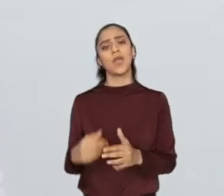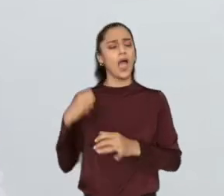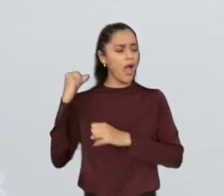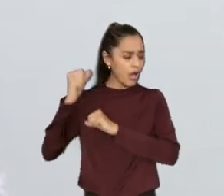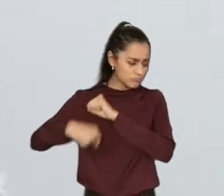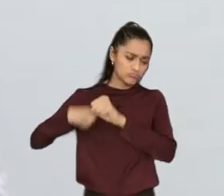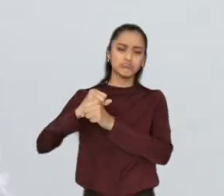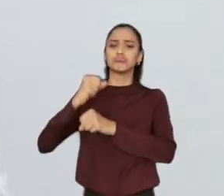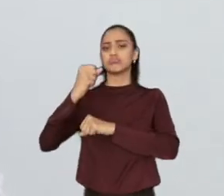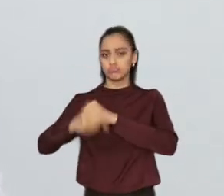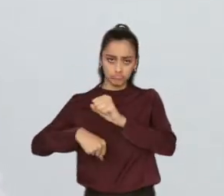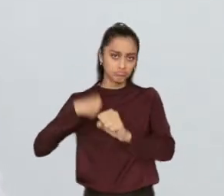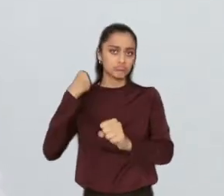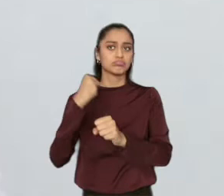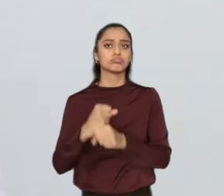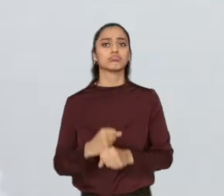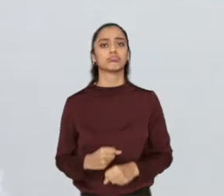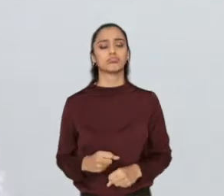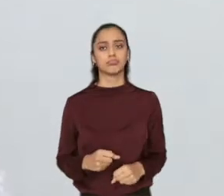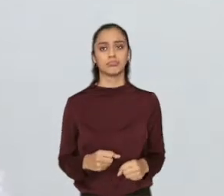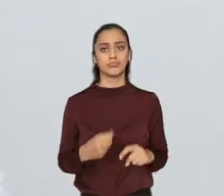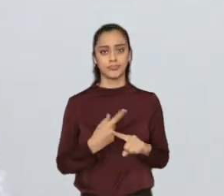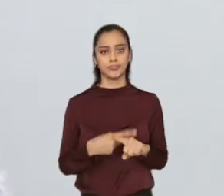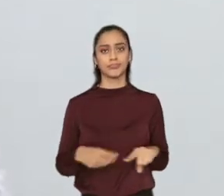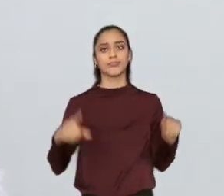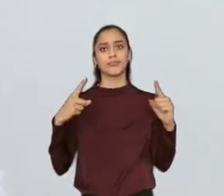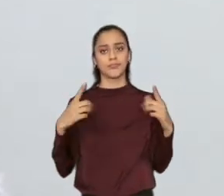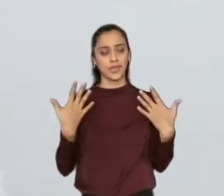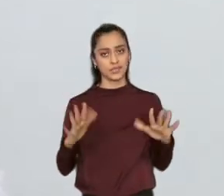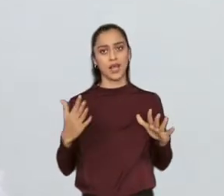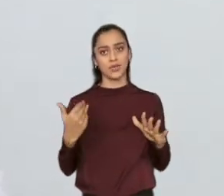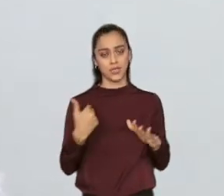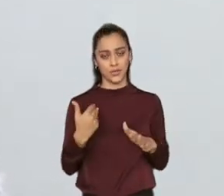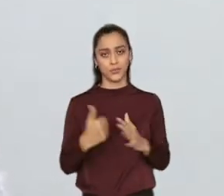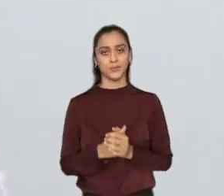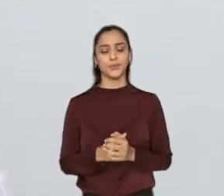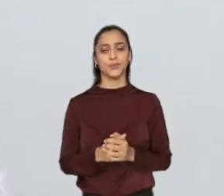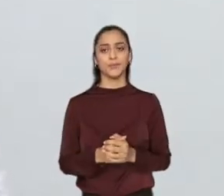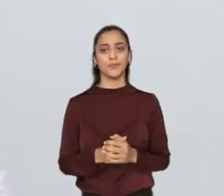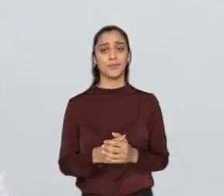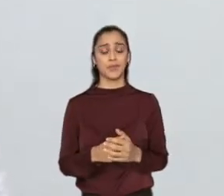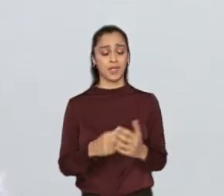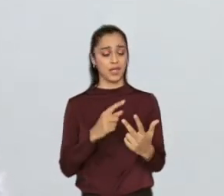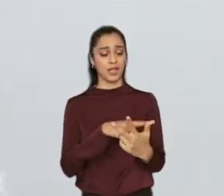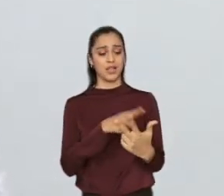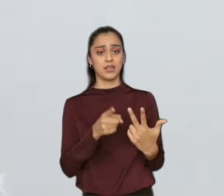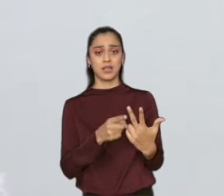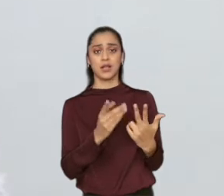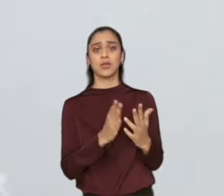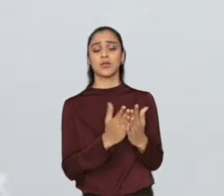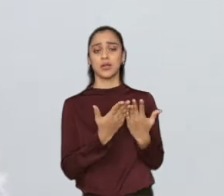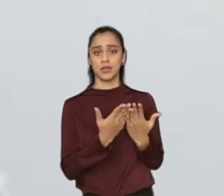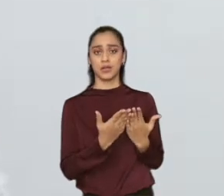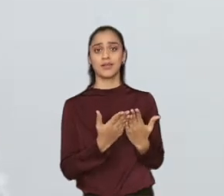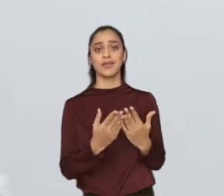Pasaron años, años, pero ya lo tengo. Tengo estos tres en mis